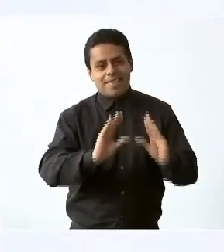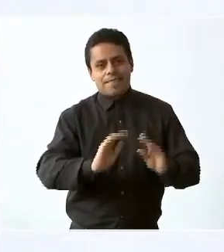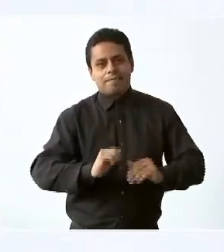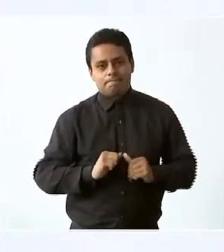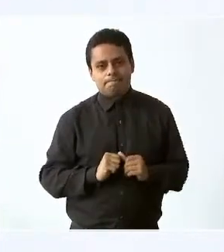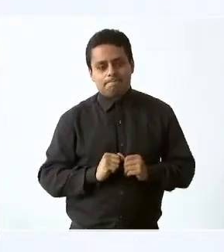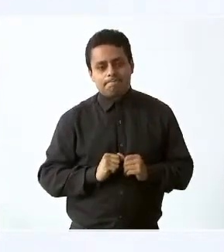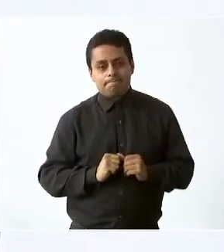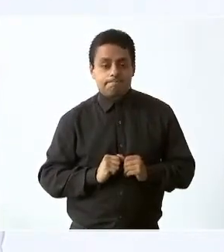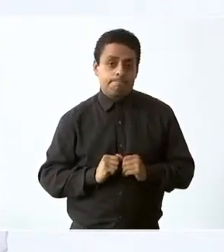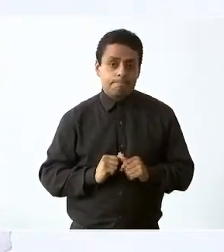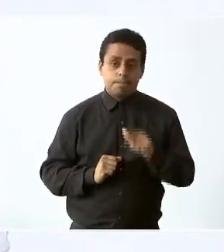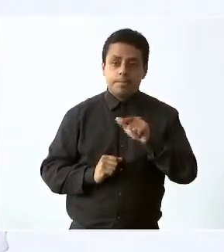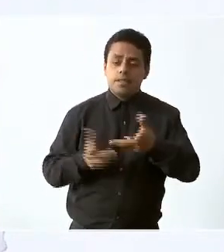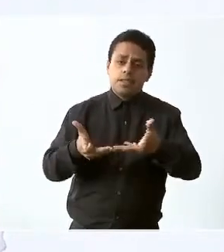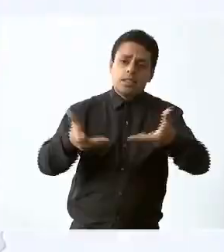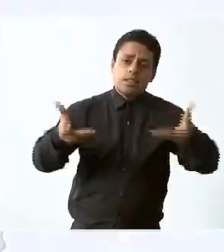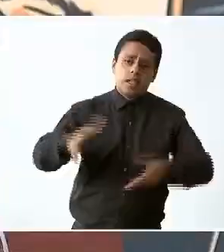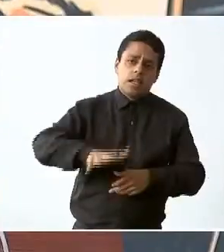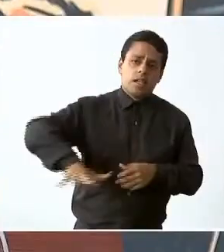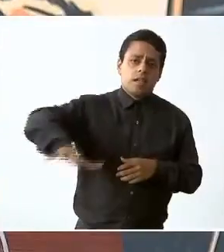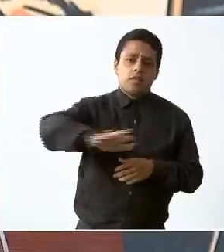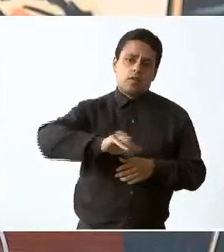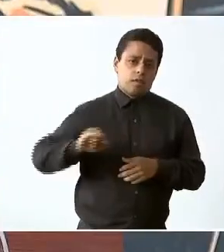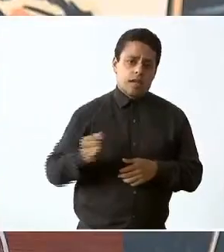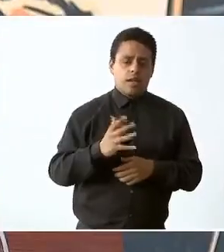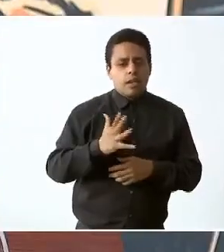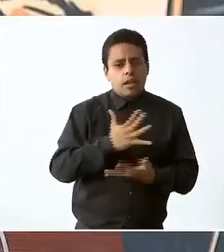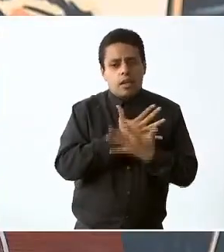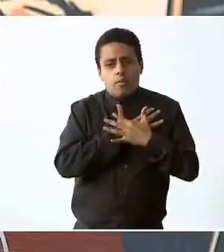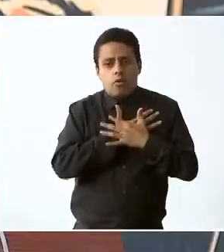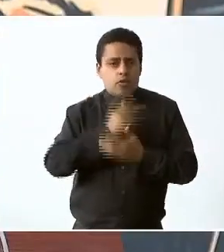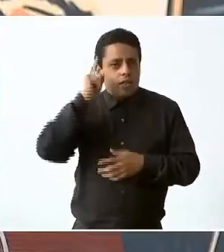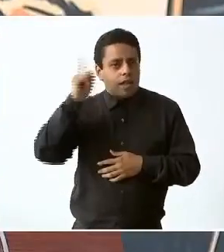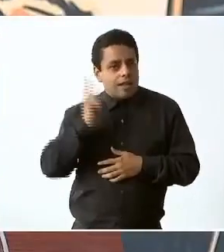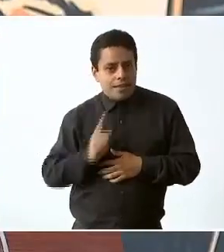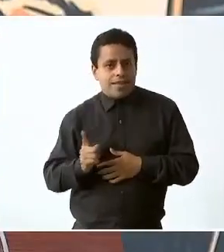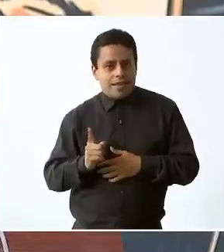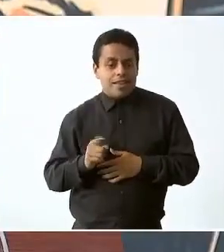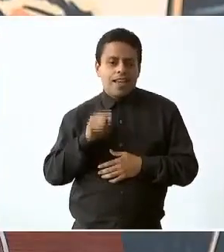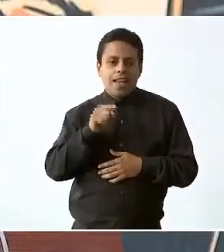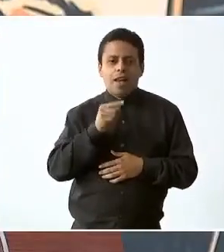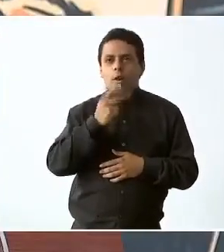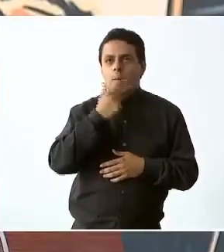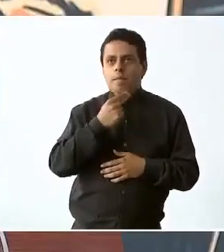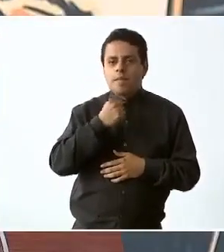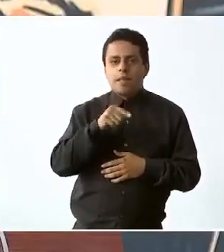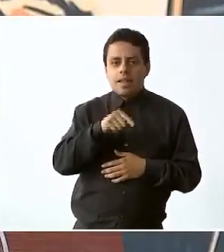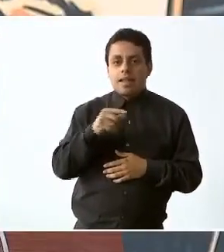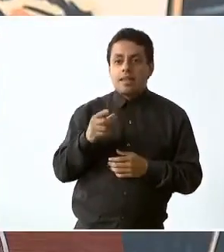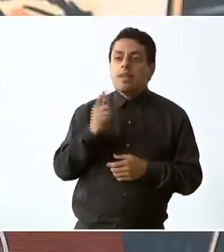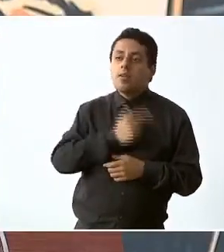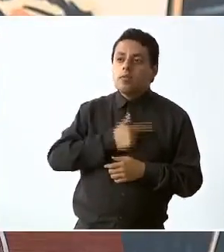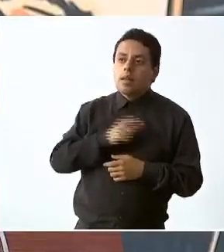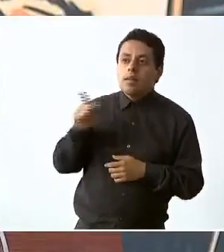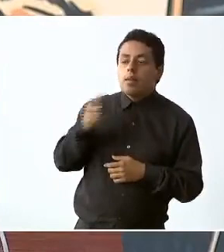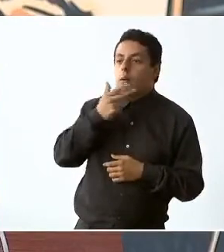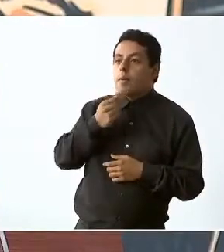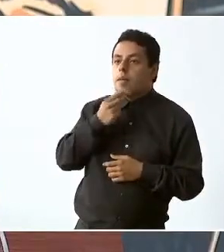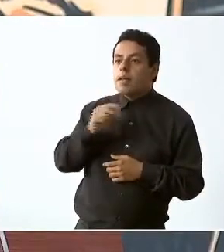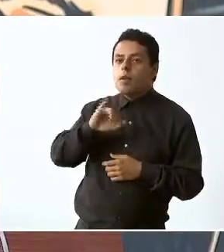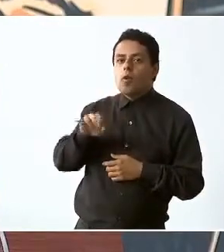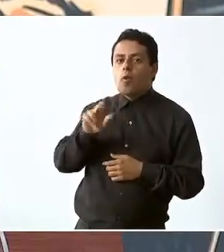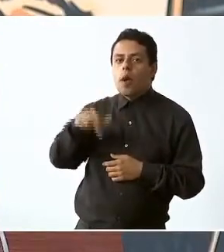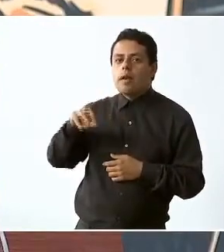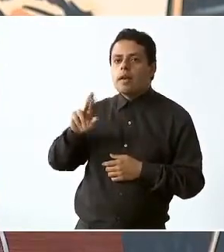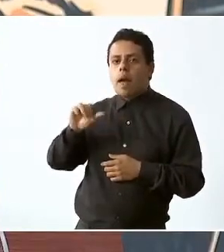Junto a su amor por la tierra natal, al poeta de Zacatecas le gustaba que Juan Ramón Jiménez oyese el mar por